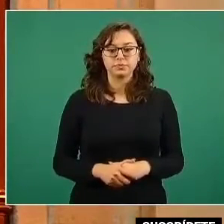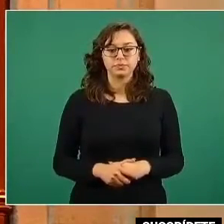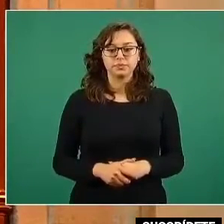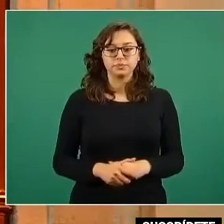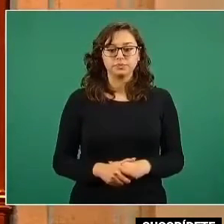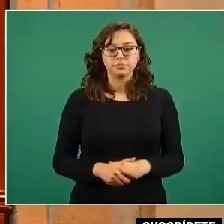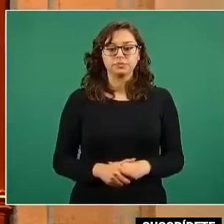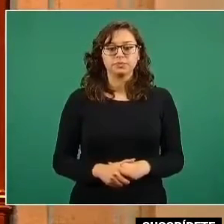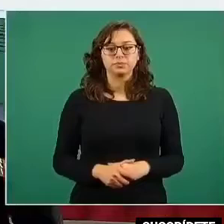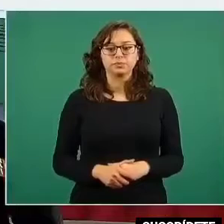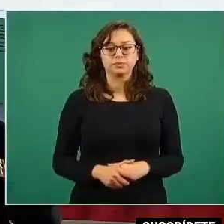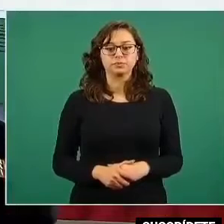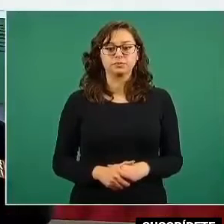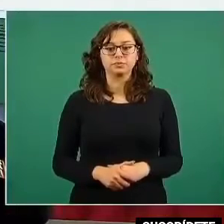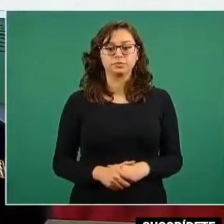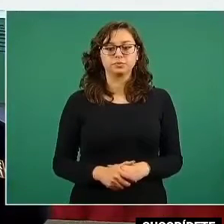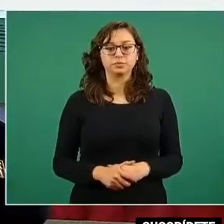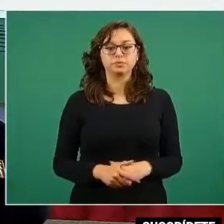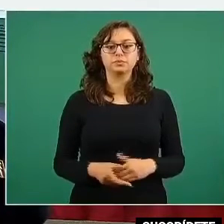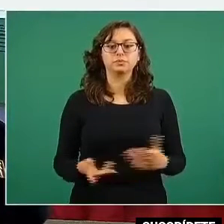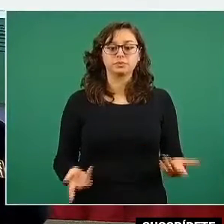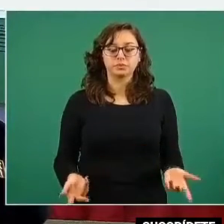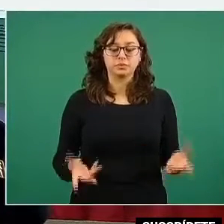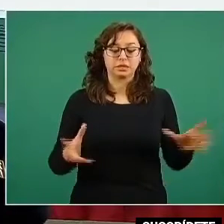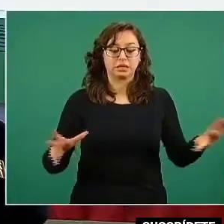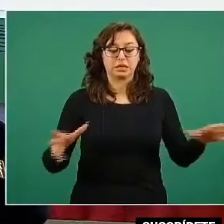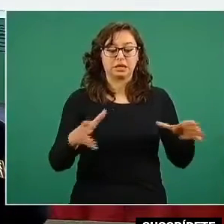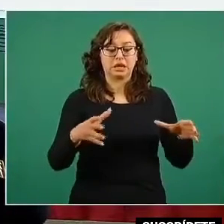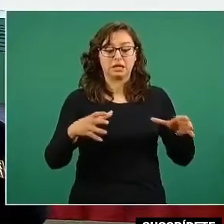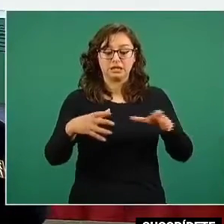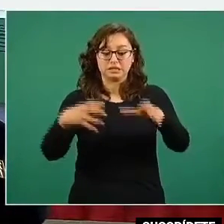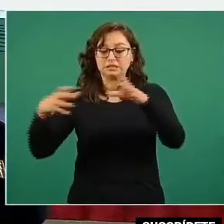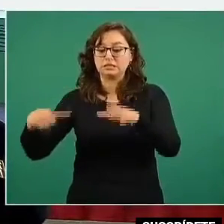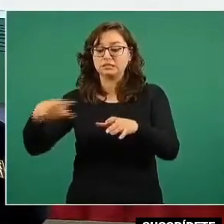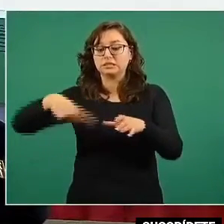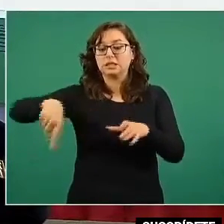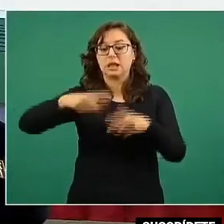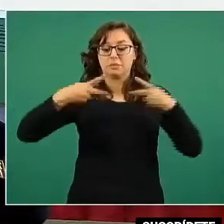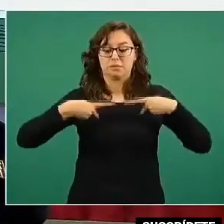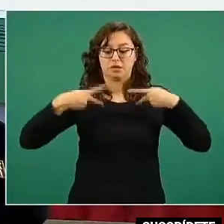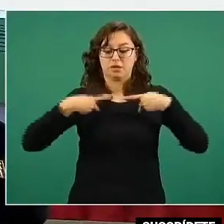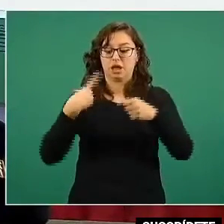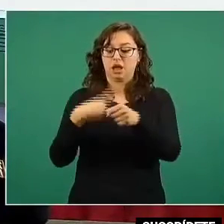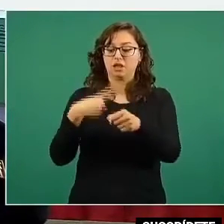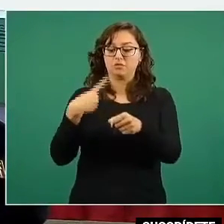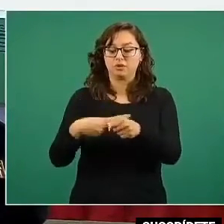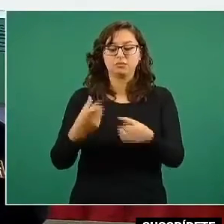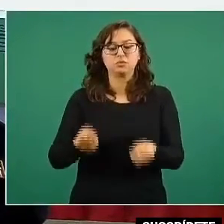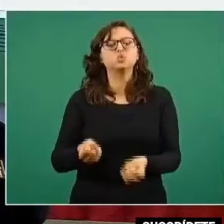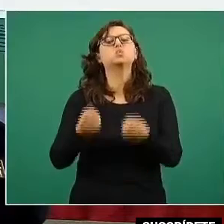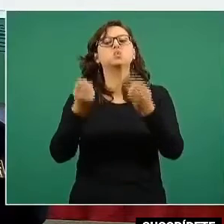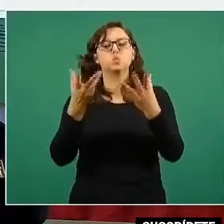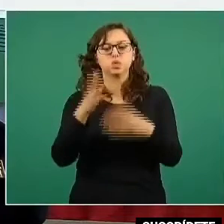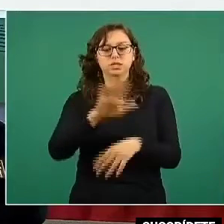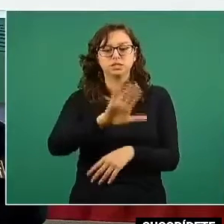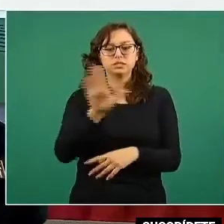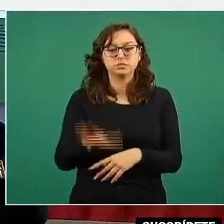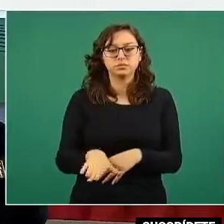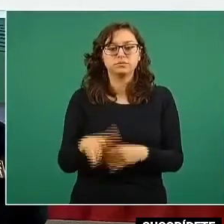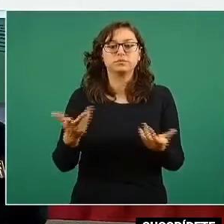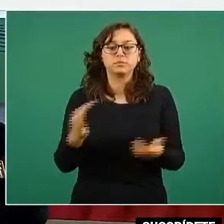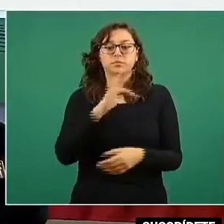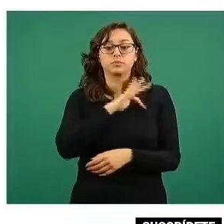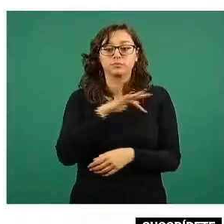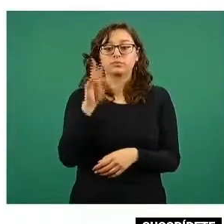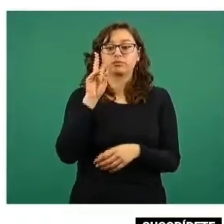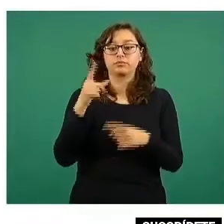vemos el comportamiento de la letalidad. El día de ayer abríamos también la semana número 53 con este incremento que